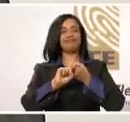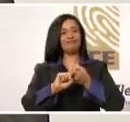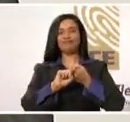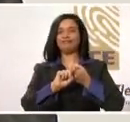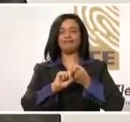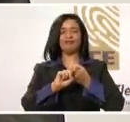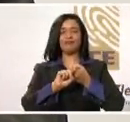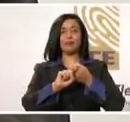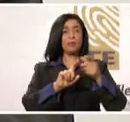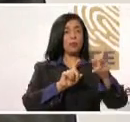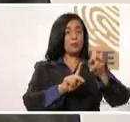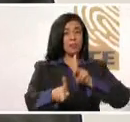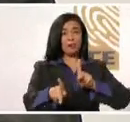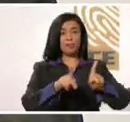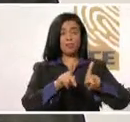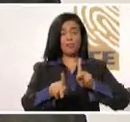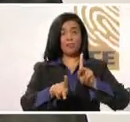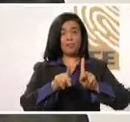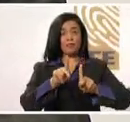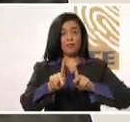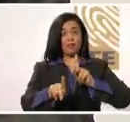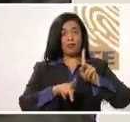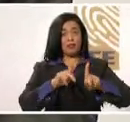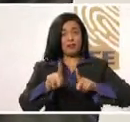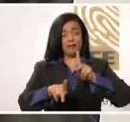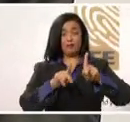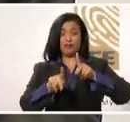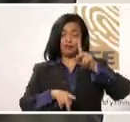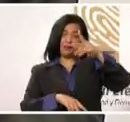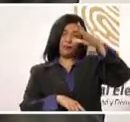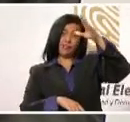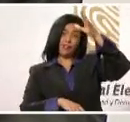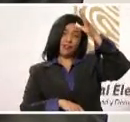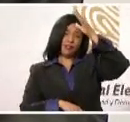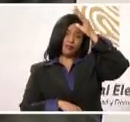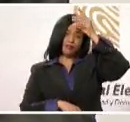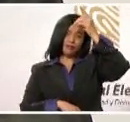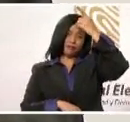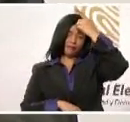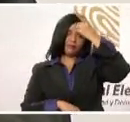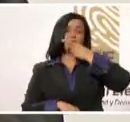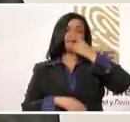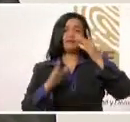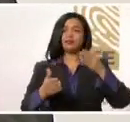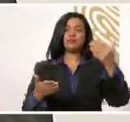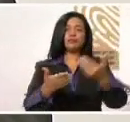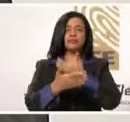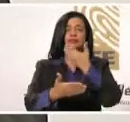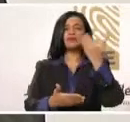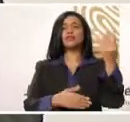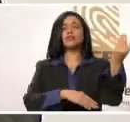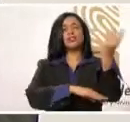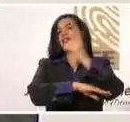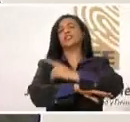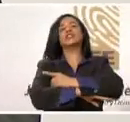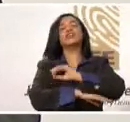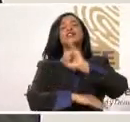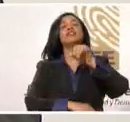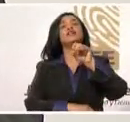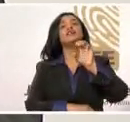pueblo dominicano, muy buenos días. La Junta Central Electoral, por medio de este